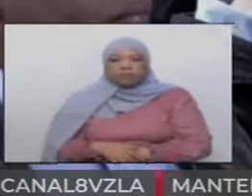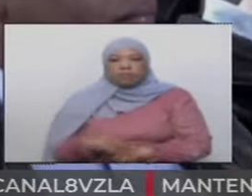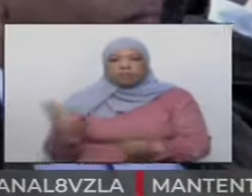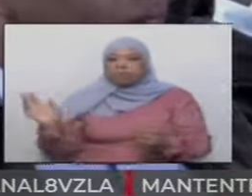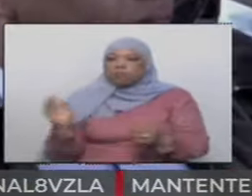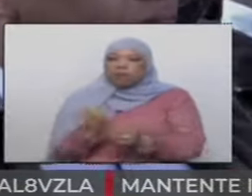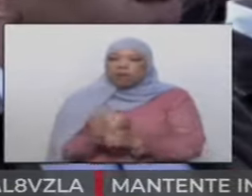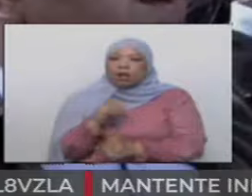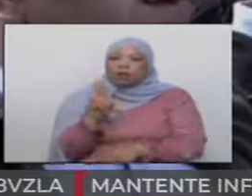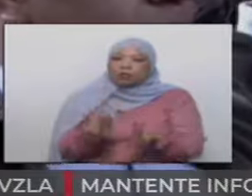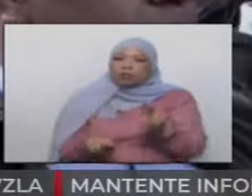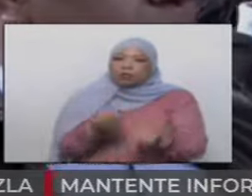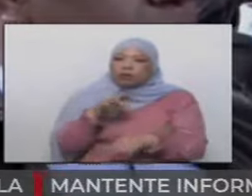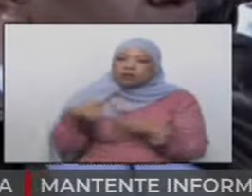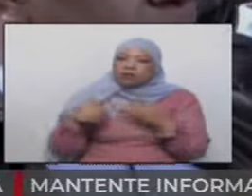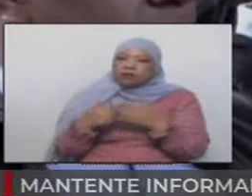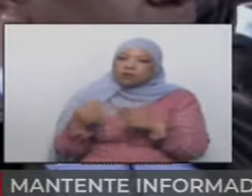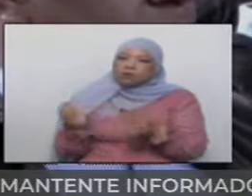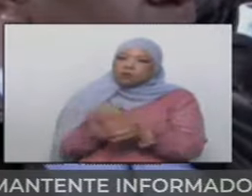conseguir.